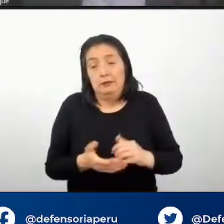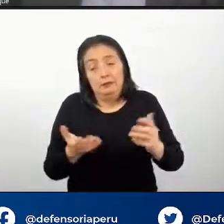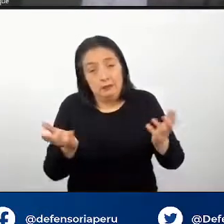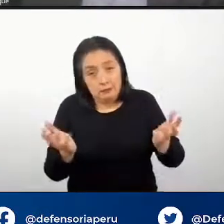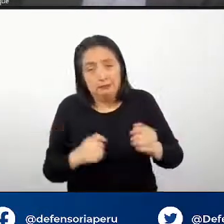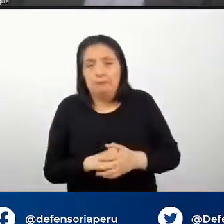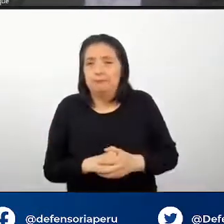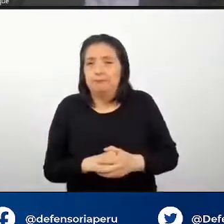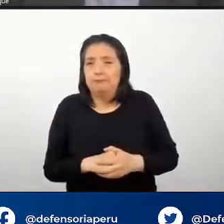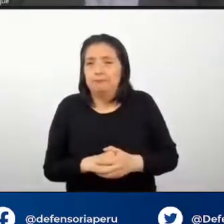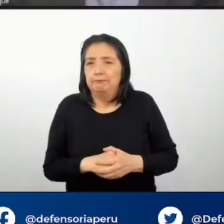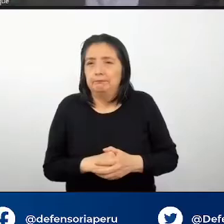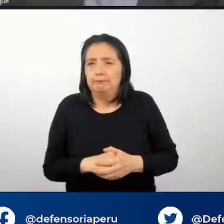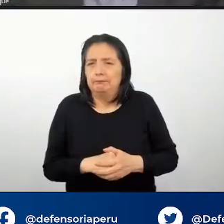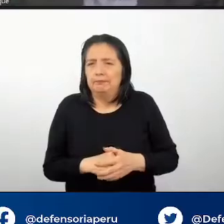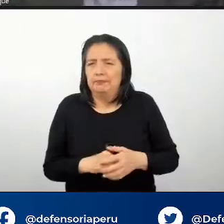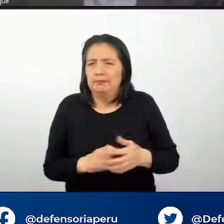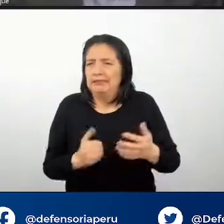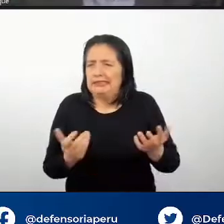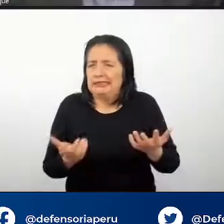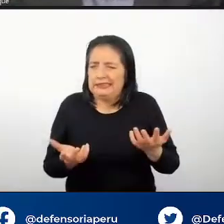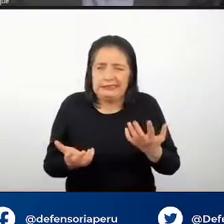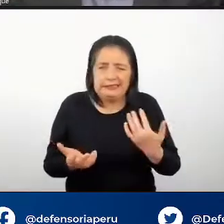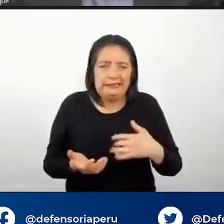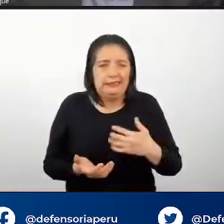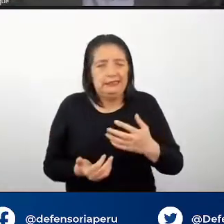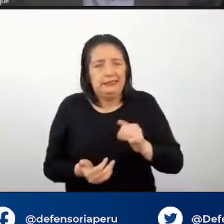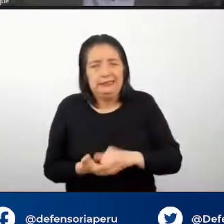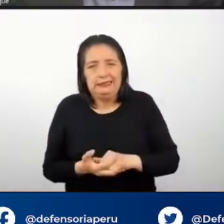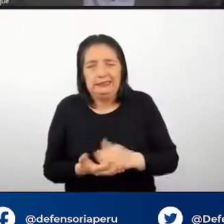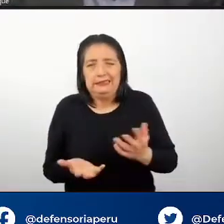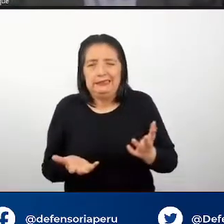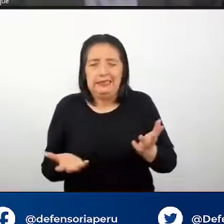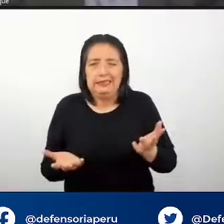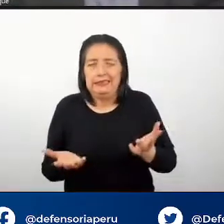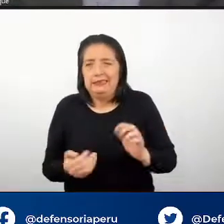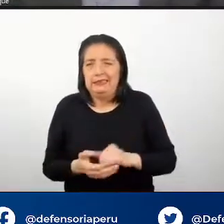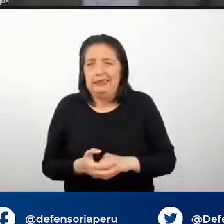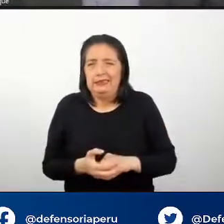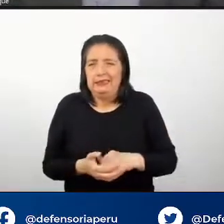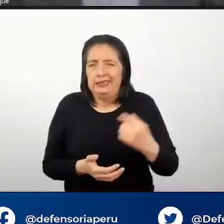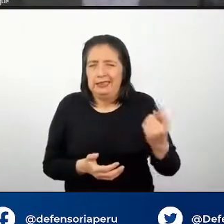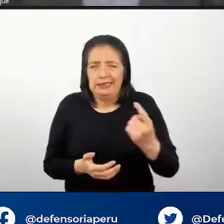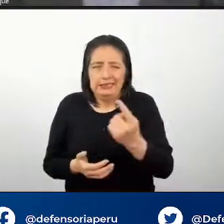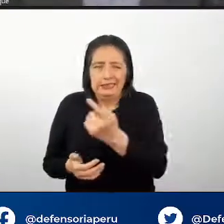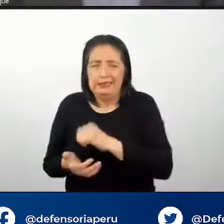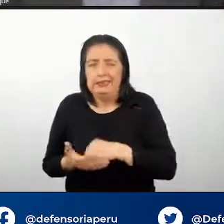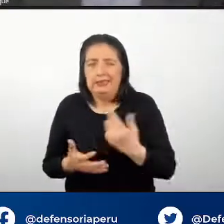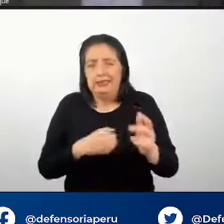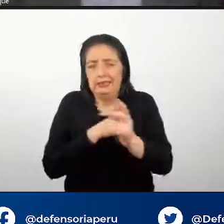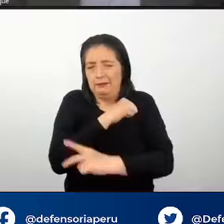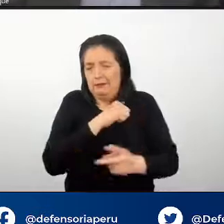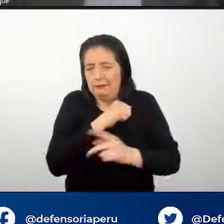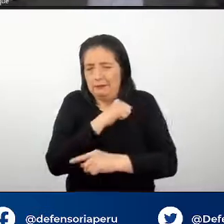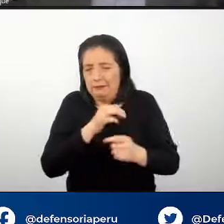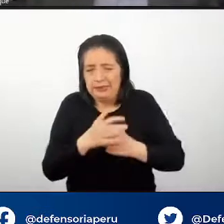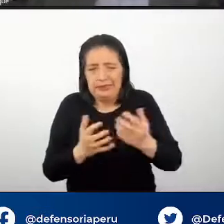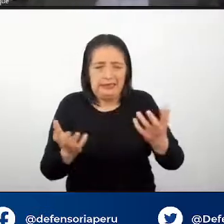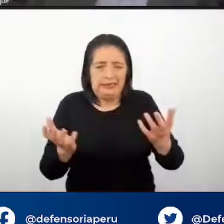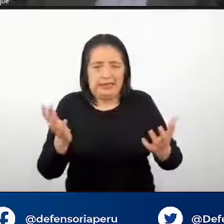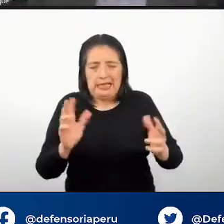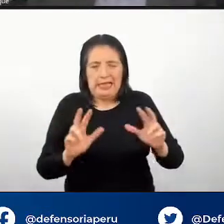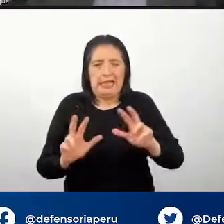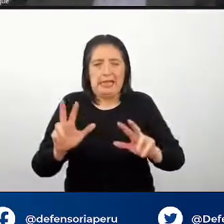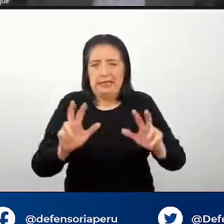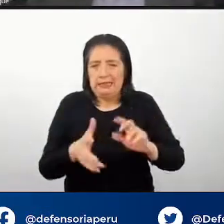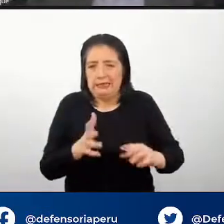obviamente, que ha puesto en entredicho a cada uno de los países que habitan en